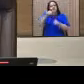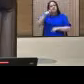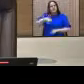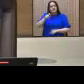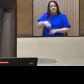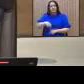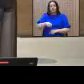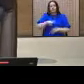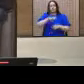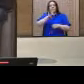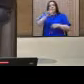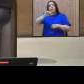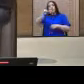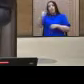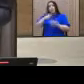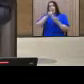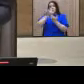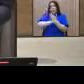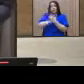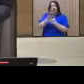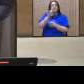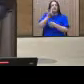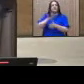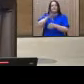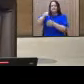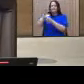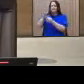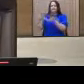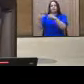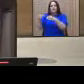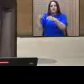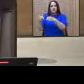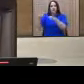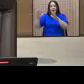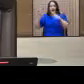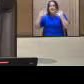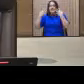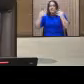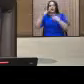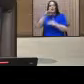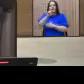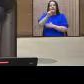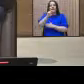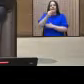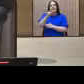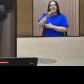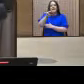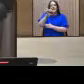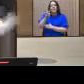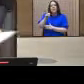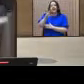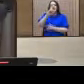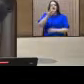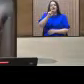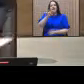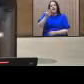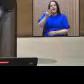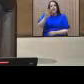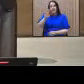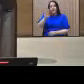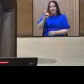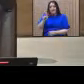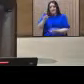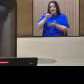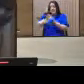Otro proyecto que está en la Comisión de Ambiente es el de cáñamo y de cannabis. Este proyecto hay que sacarlo, es urgente,